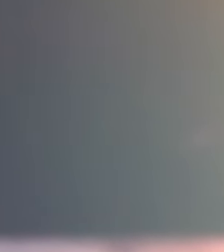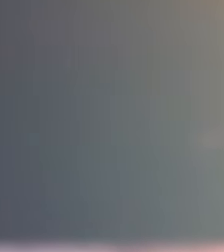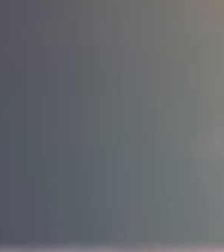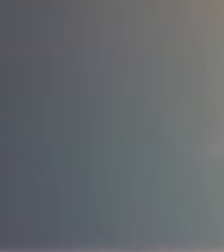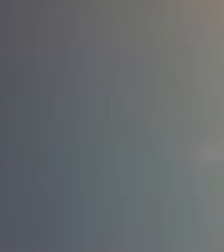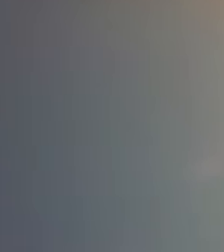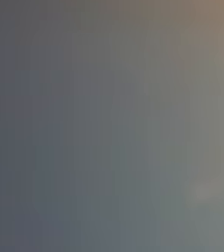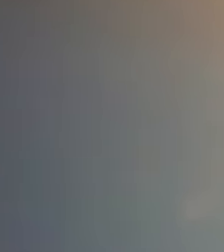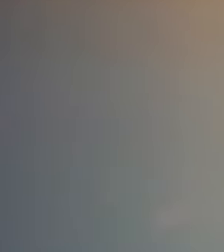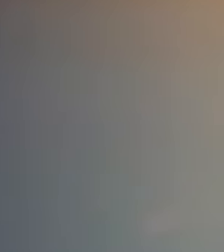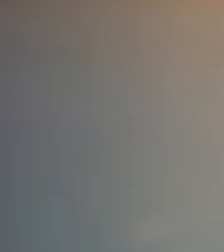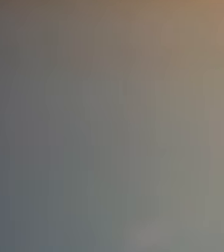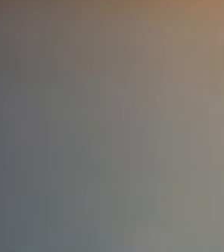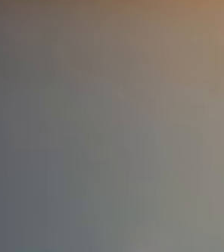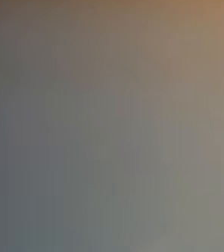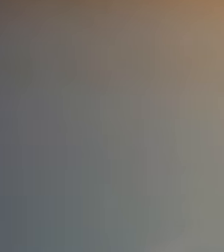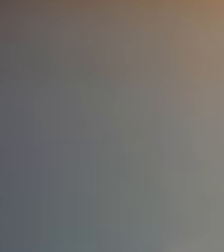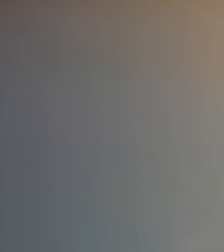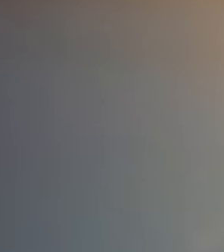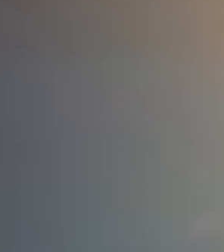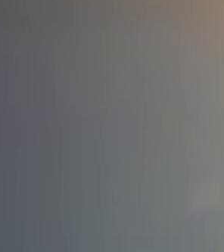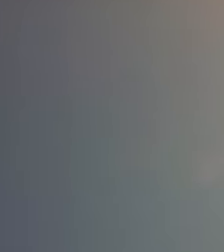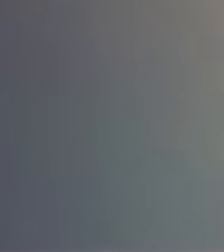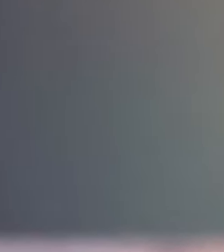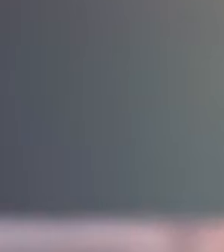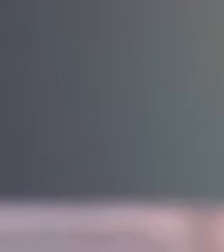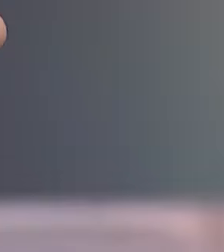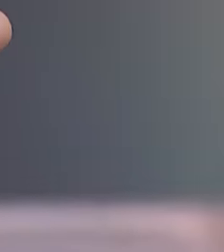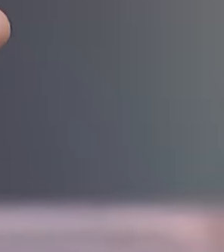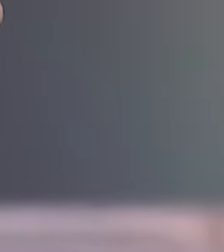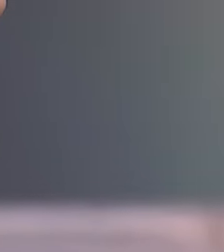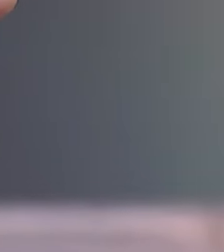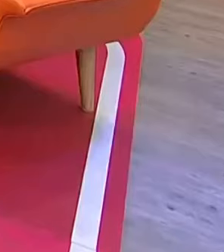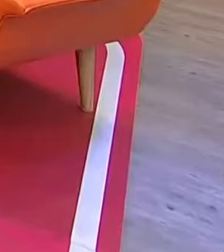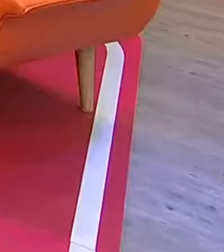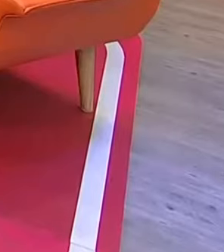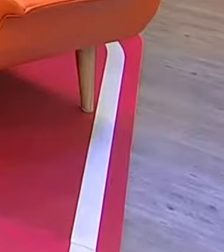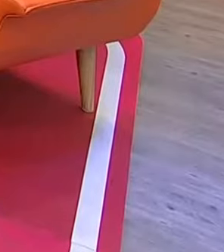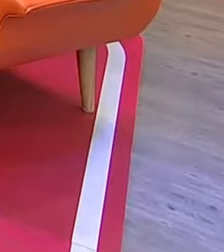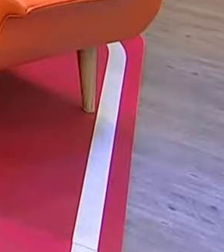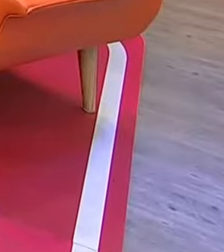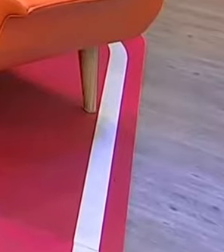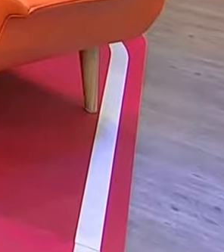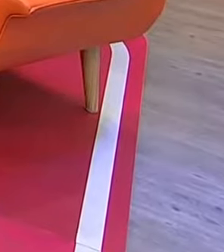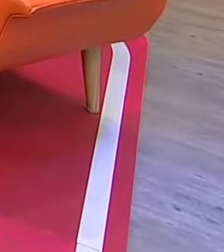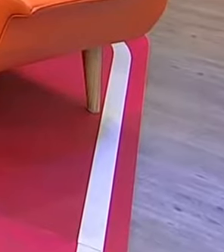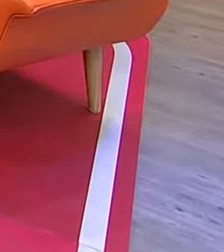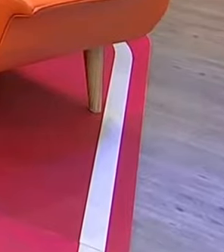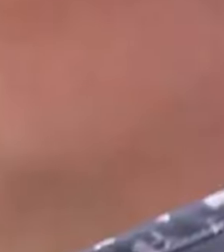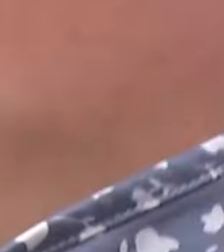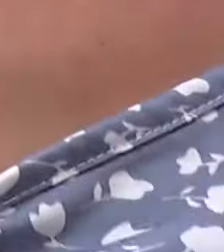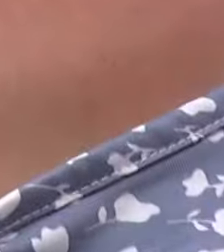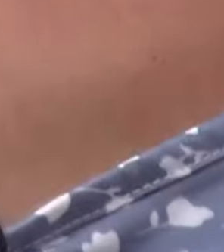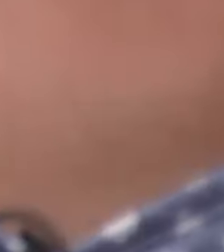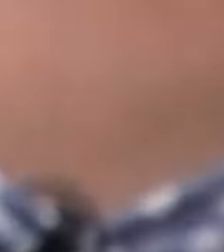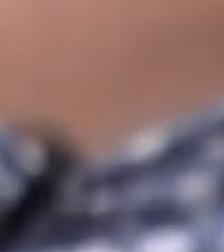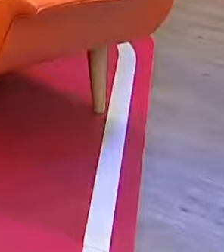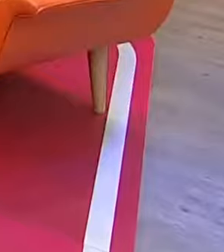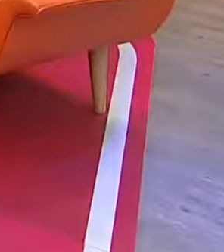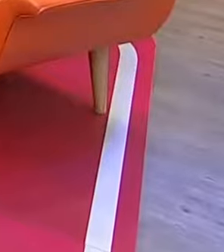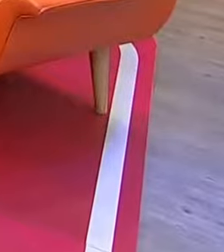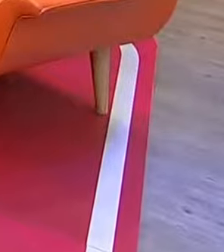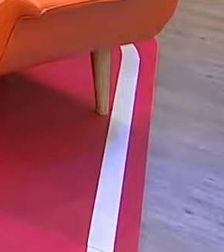Lo ha hecho mi hija María José. Ahí está, ahí están ponchando, perdón, María Paz, la menor, ayer, que le encanta hacer manualidades. Miren,